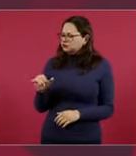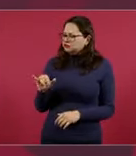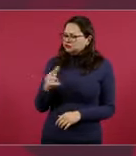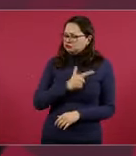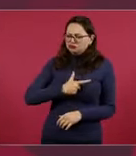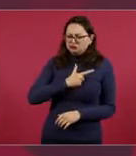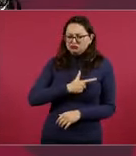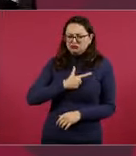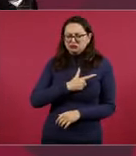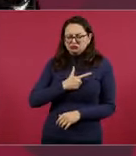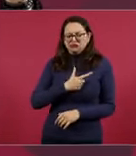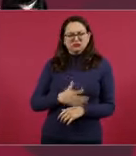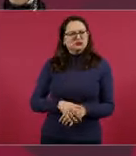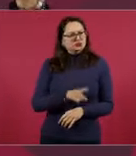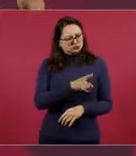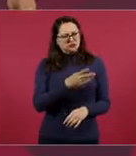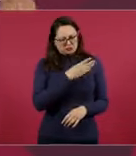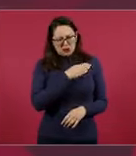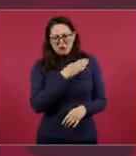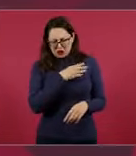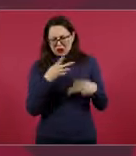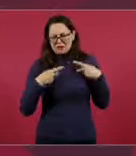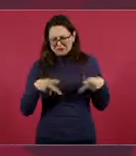sí. Jaime, muy buena persona,